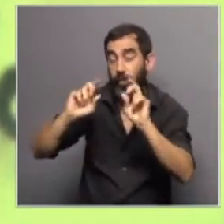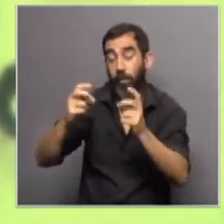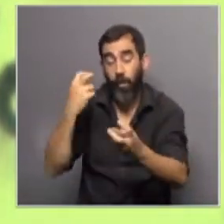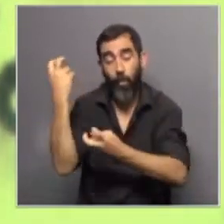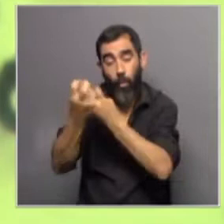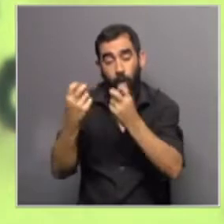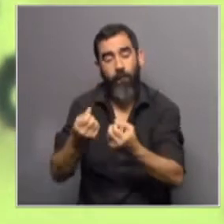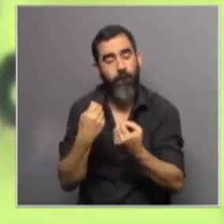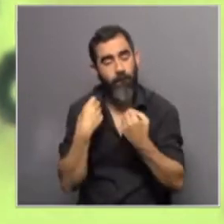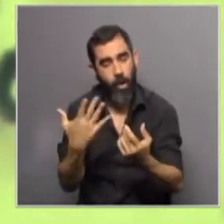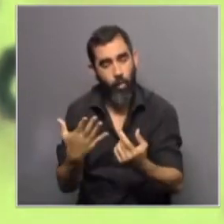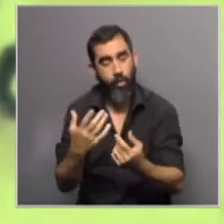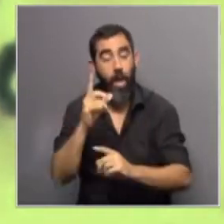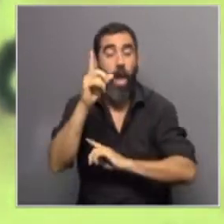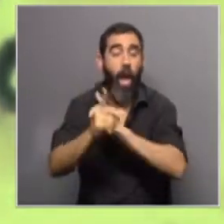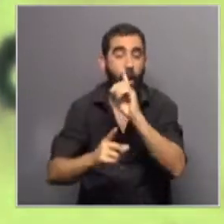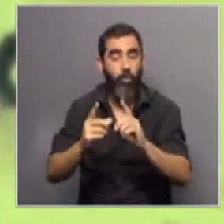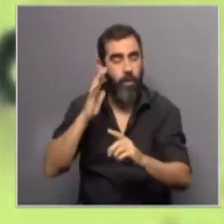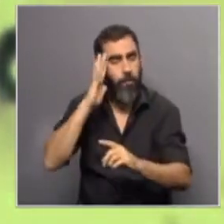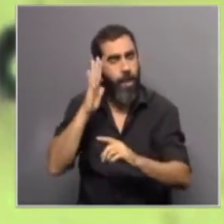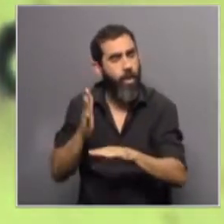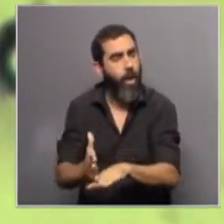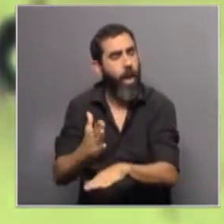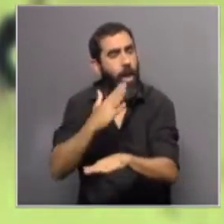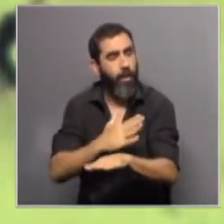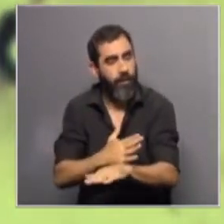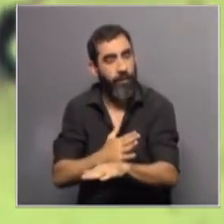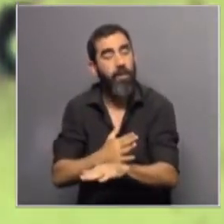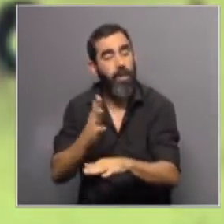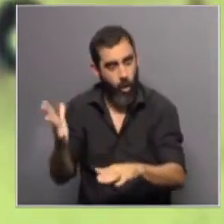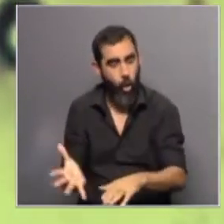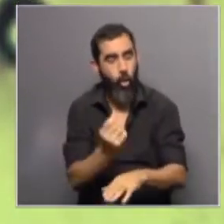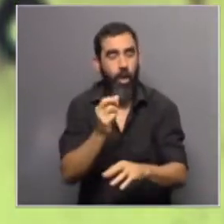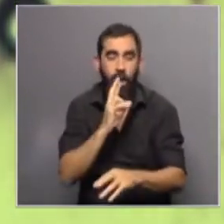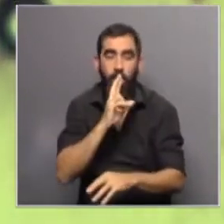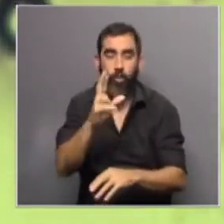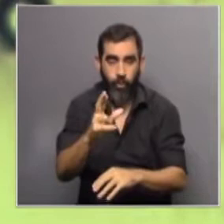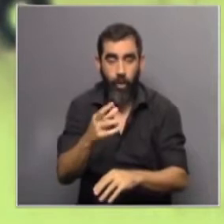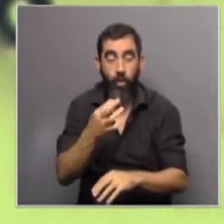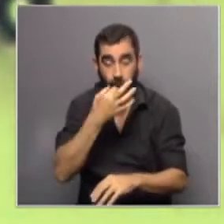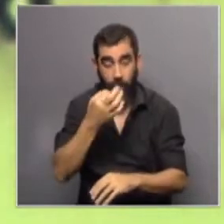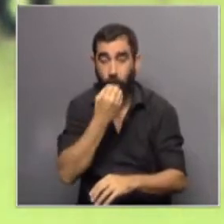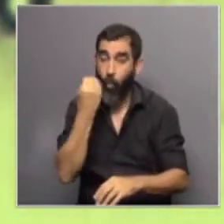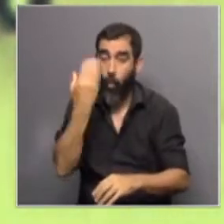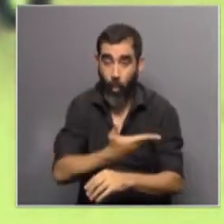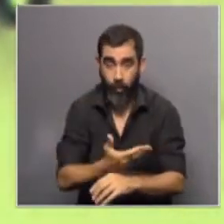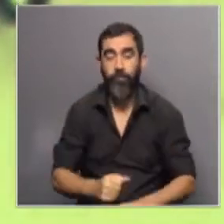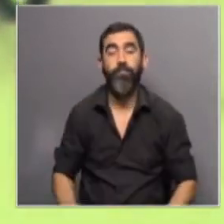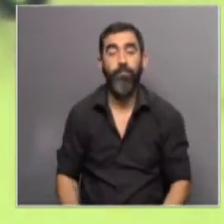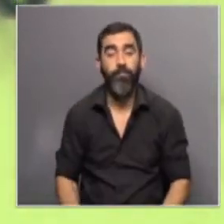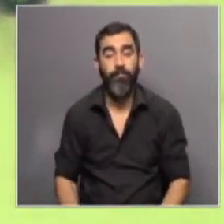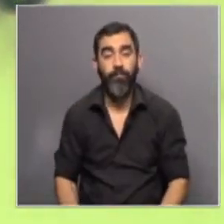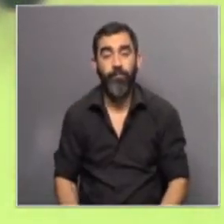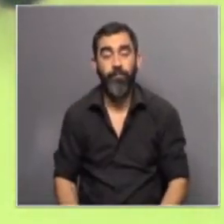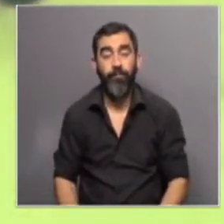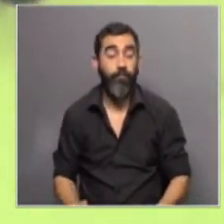la validación de algunas suposiciones previas y se consiguieron resultados altamente positivos. En este